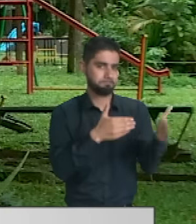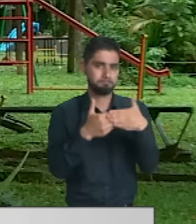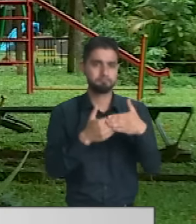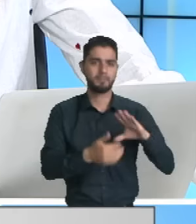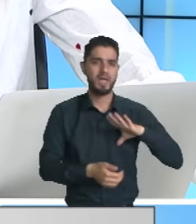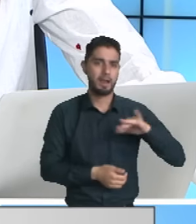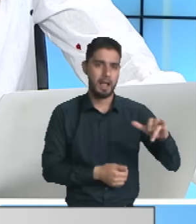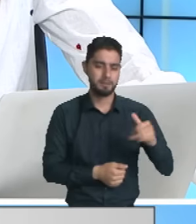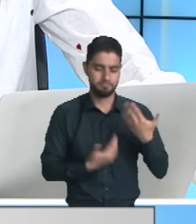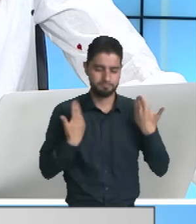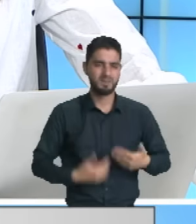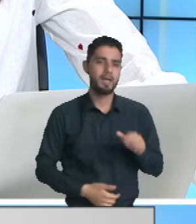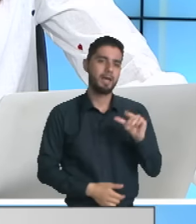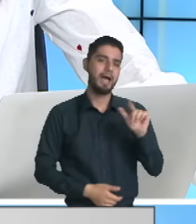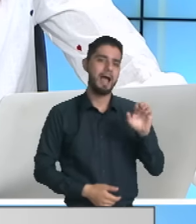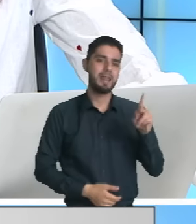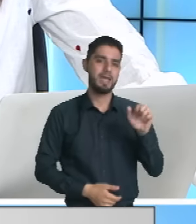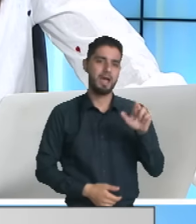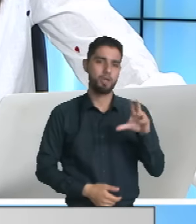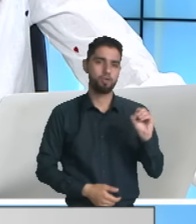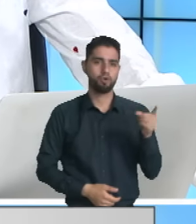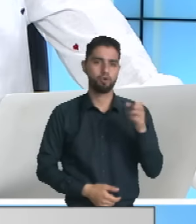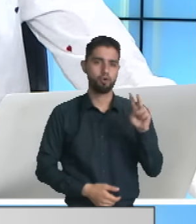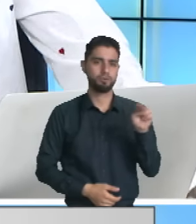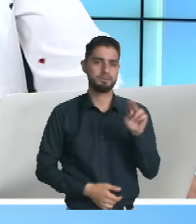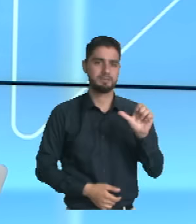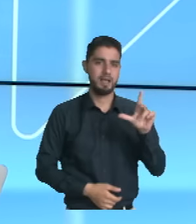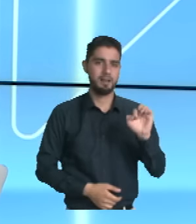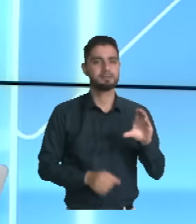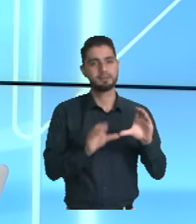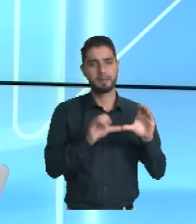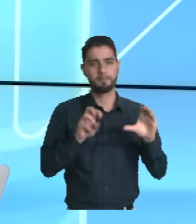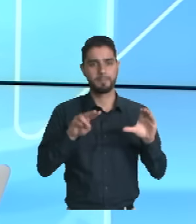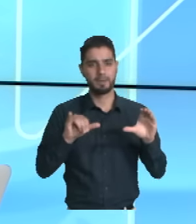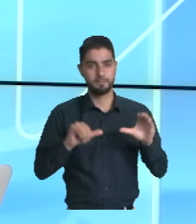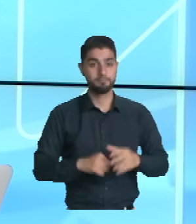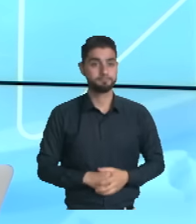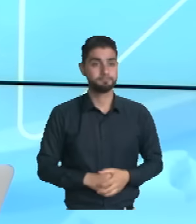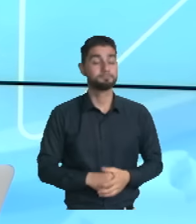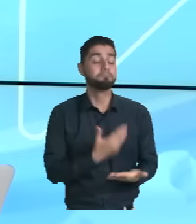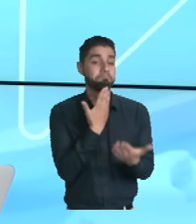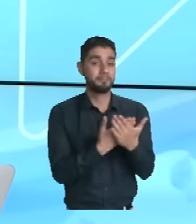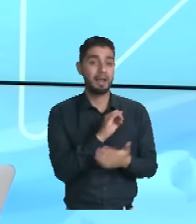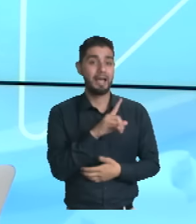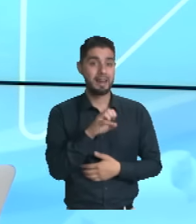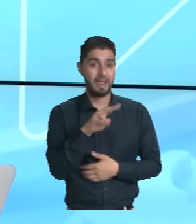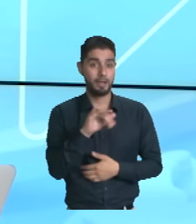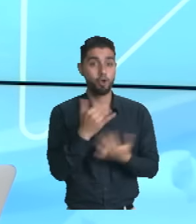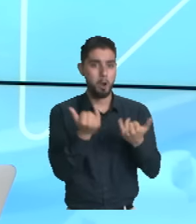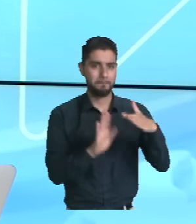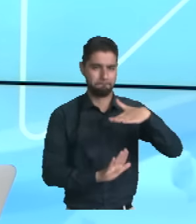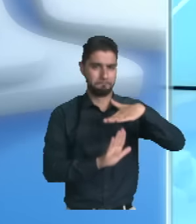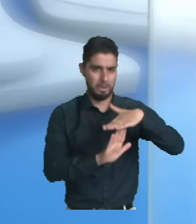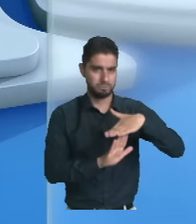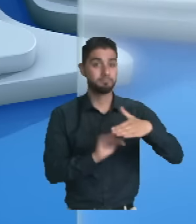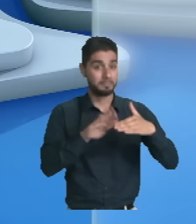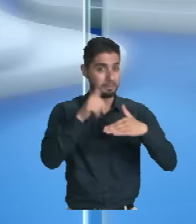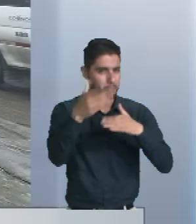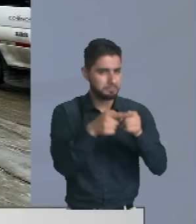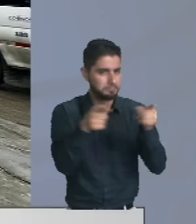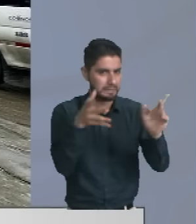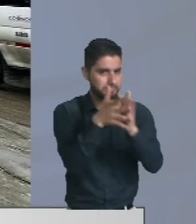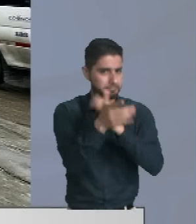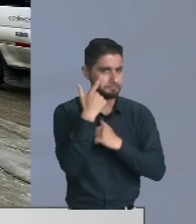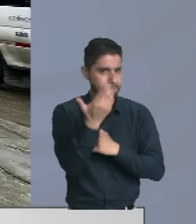Alejandro González para Noticentro 1 CMI. Alejandro, muchas gracias. Hacemos una pausa en Noticentro 1 CMI y al regresar